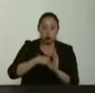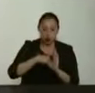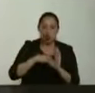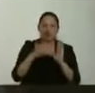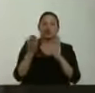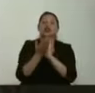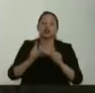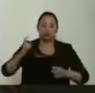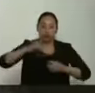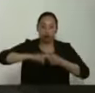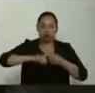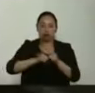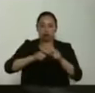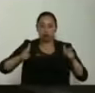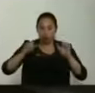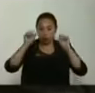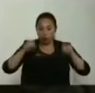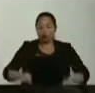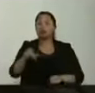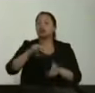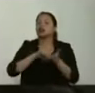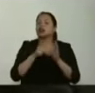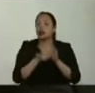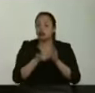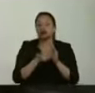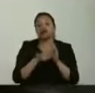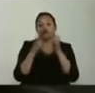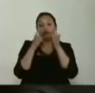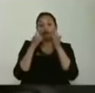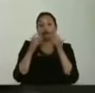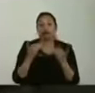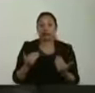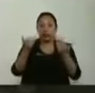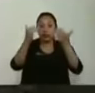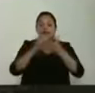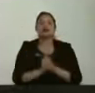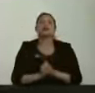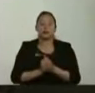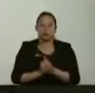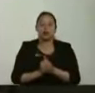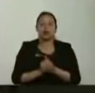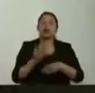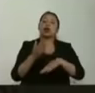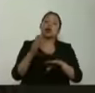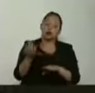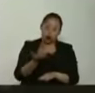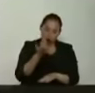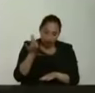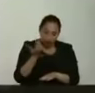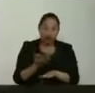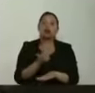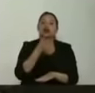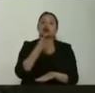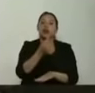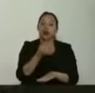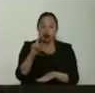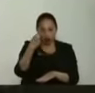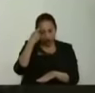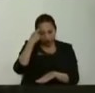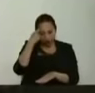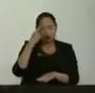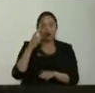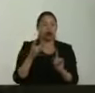eso sería un gran paso. Y es bueno también repetir lo que ha dicho el gobierno sobre el tema ser pilo